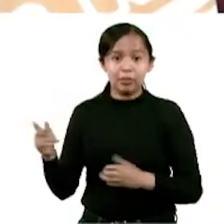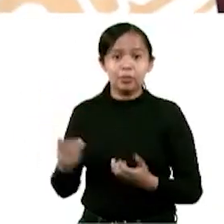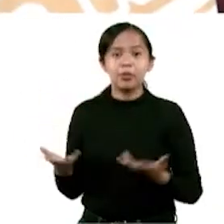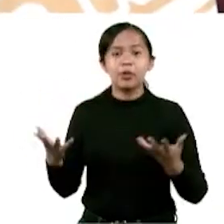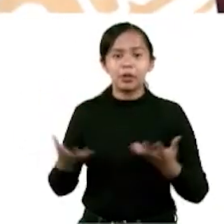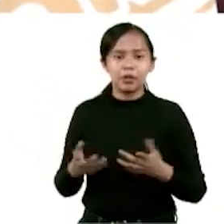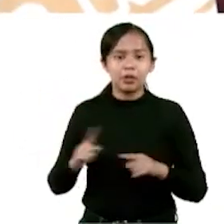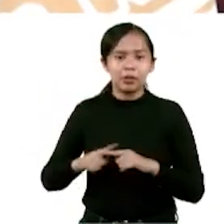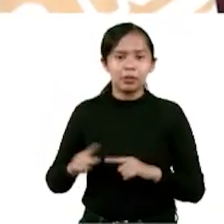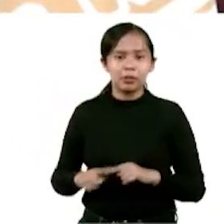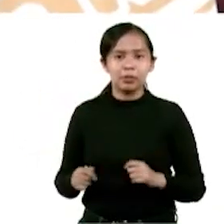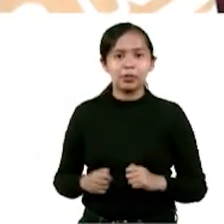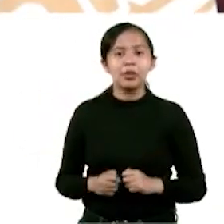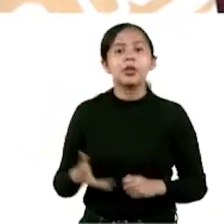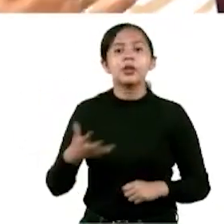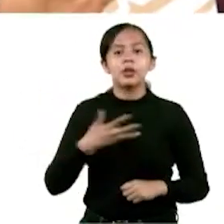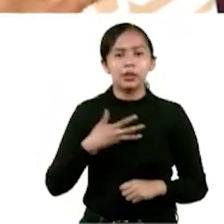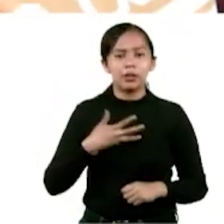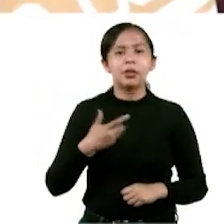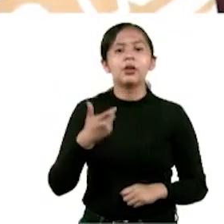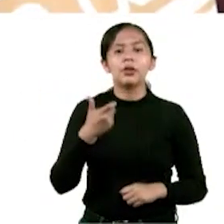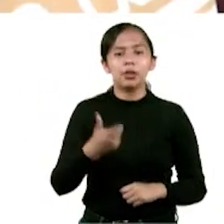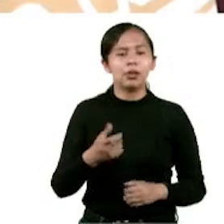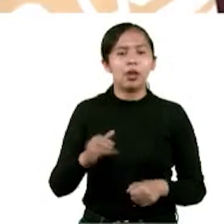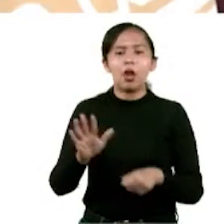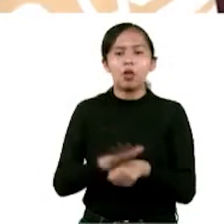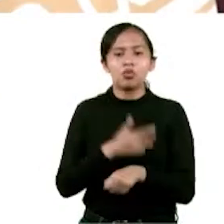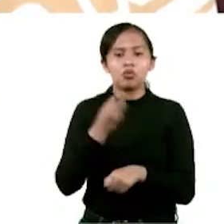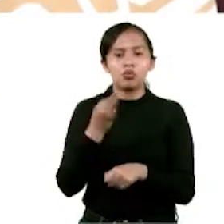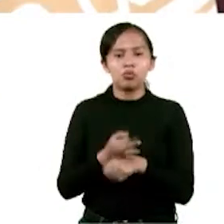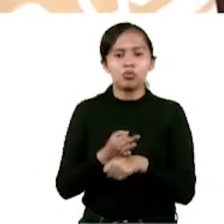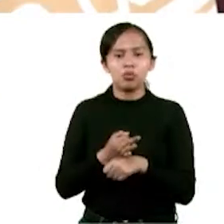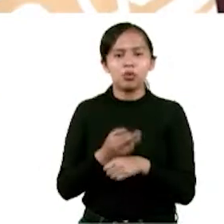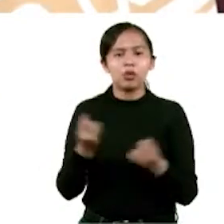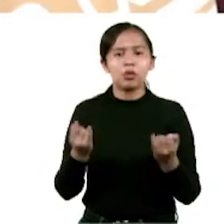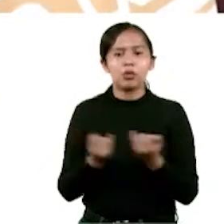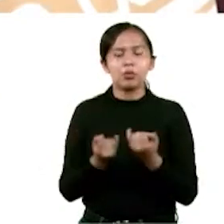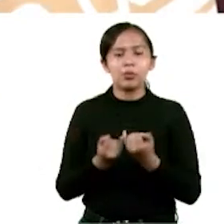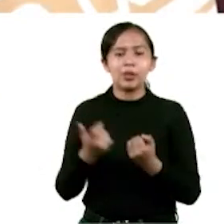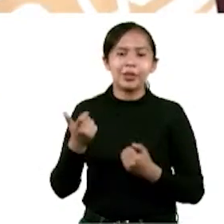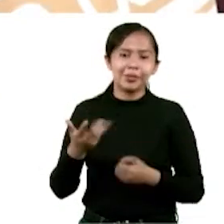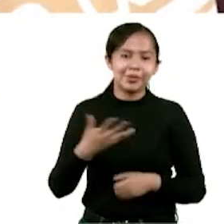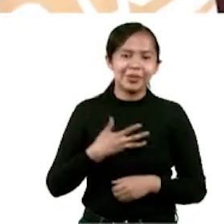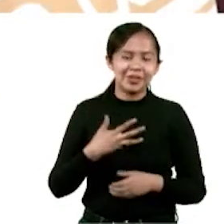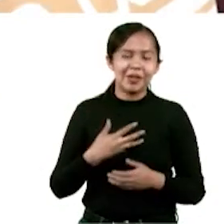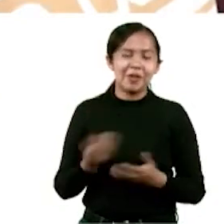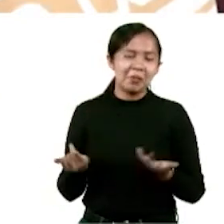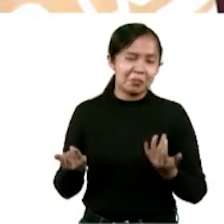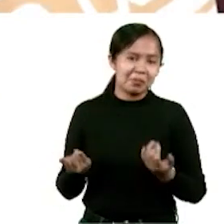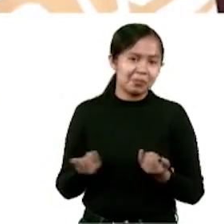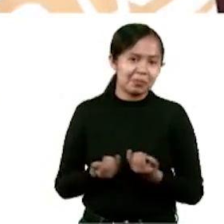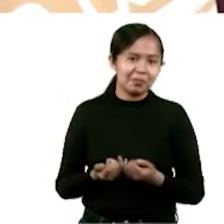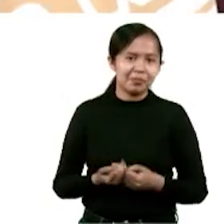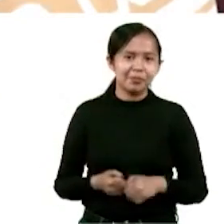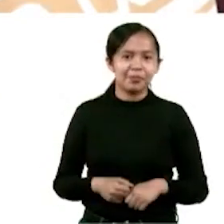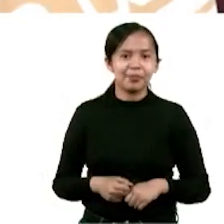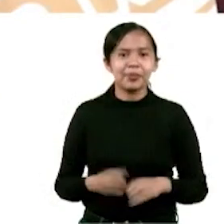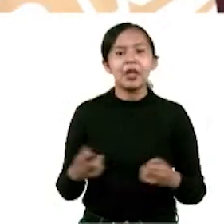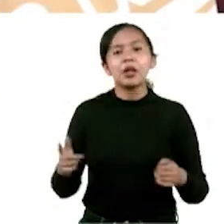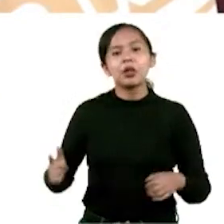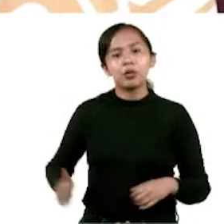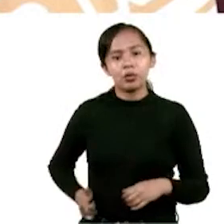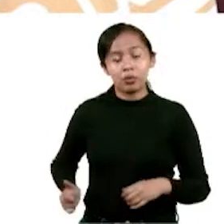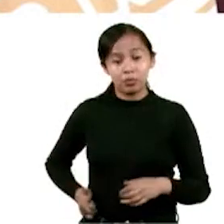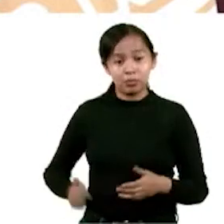electoral. Tienen recursos suficientes y hasta les sobran. Y con esto también quiero señalar que el gobierno de la